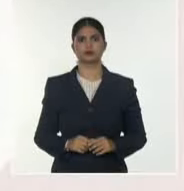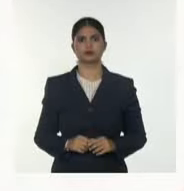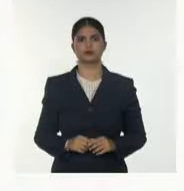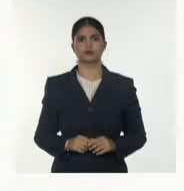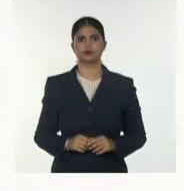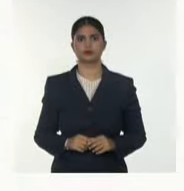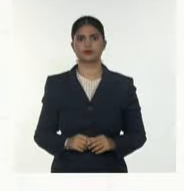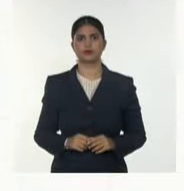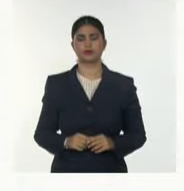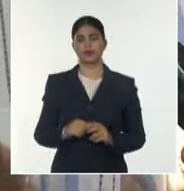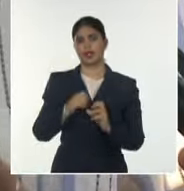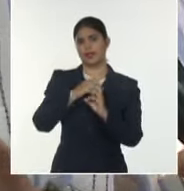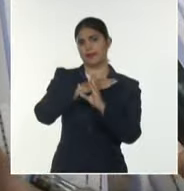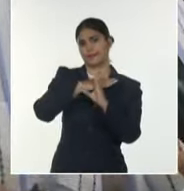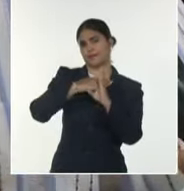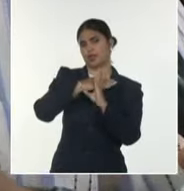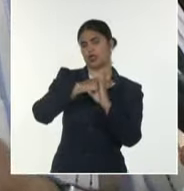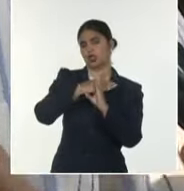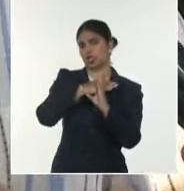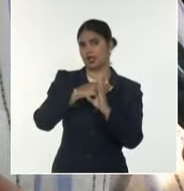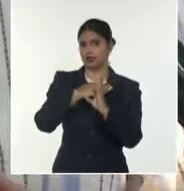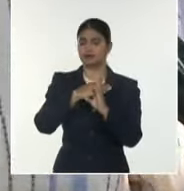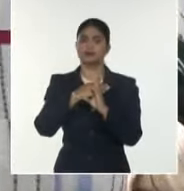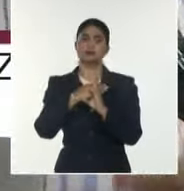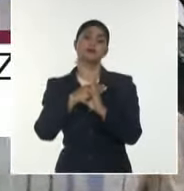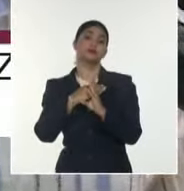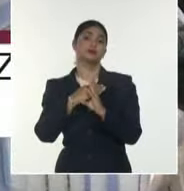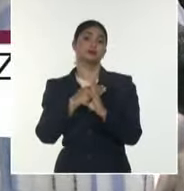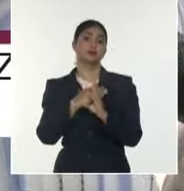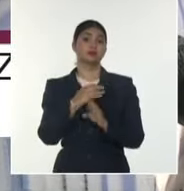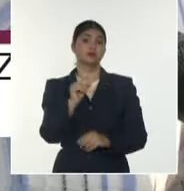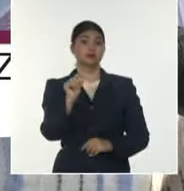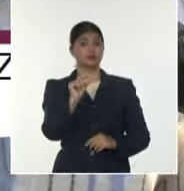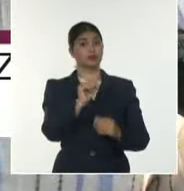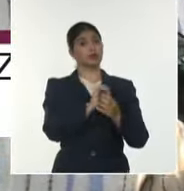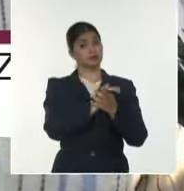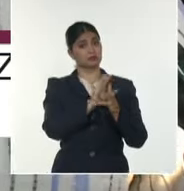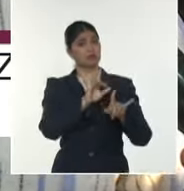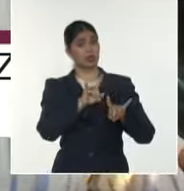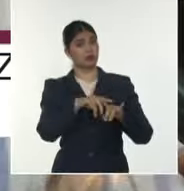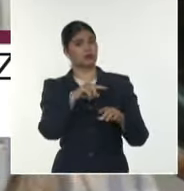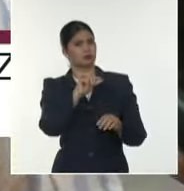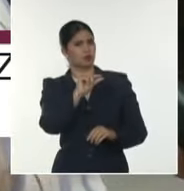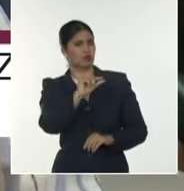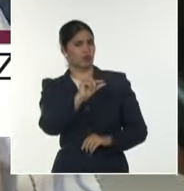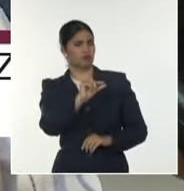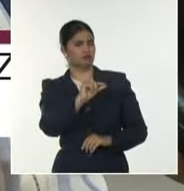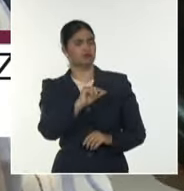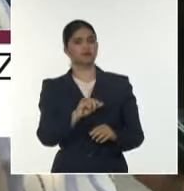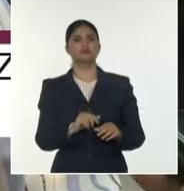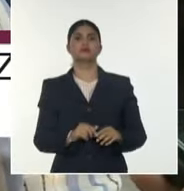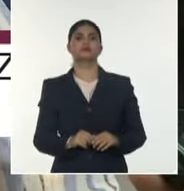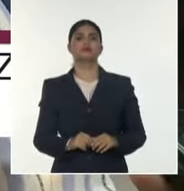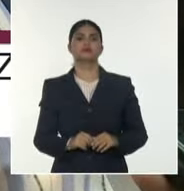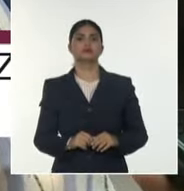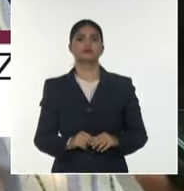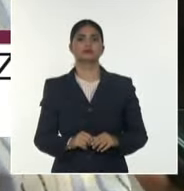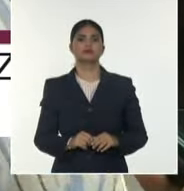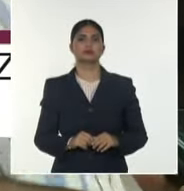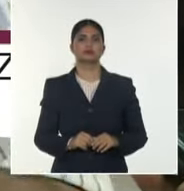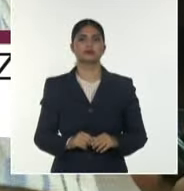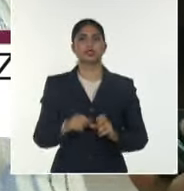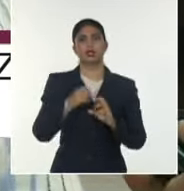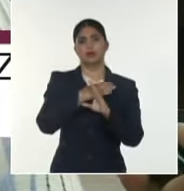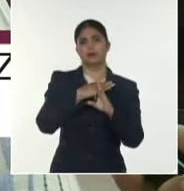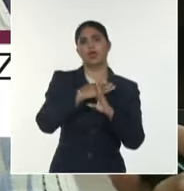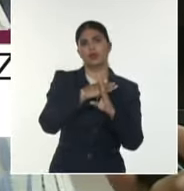Para el mediodía estamos estimando que los niveles de reserva van a ser bajos. Existe posibilidad de que se pueda cubrir la demanda en el mediodía,